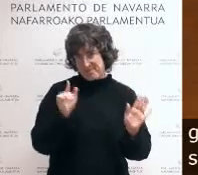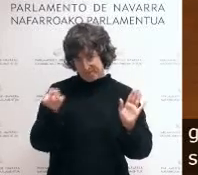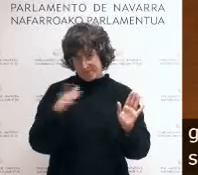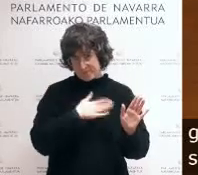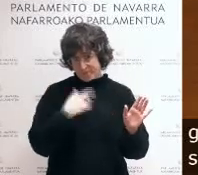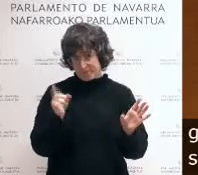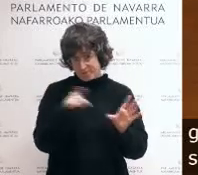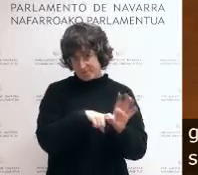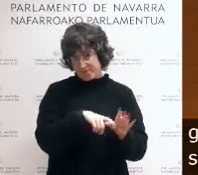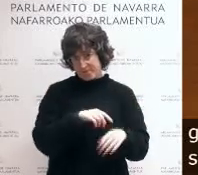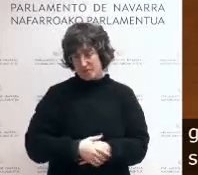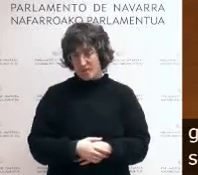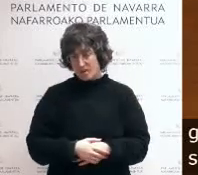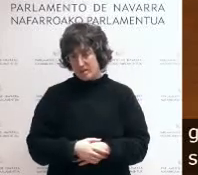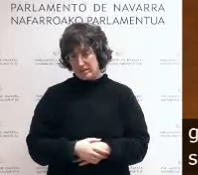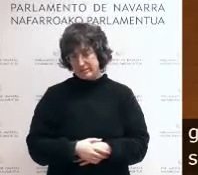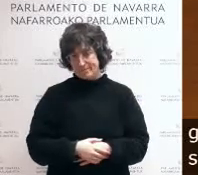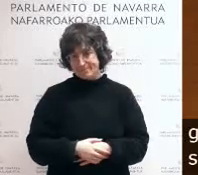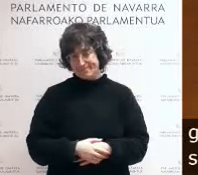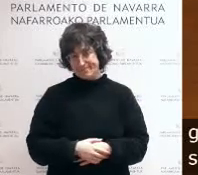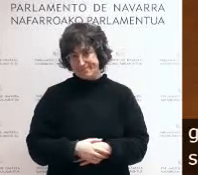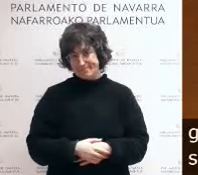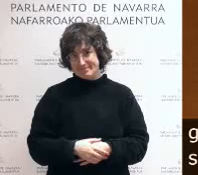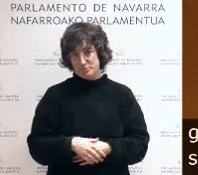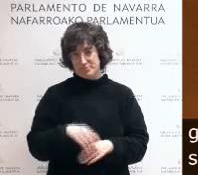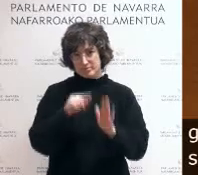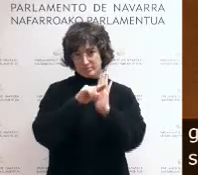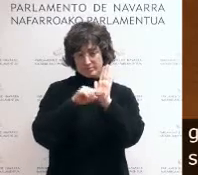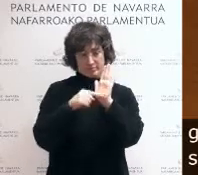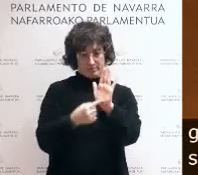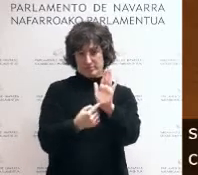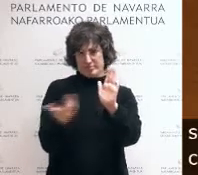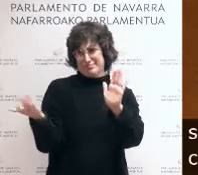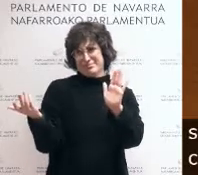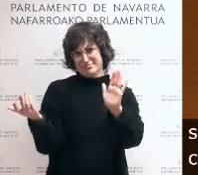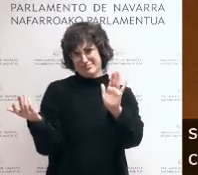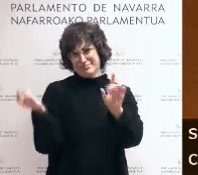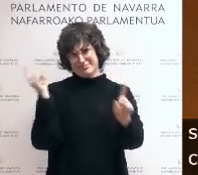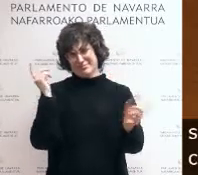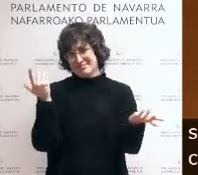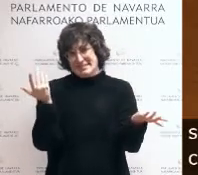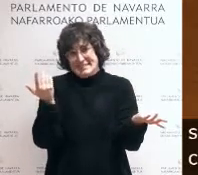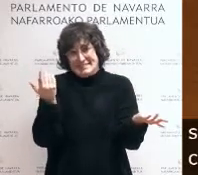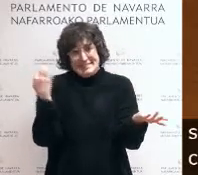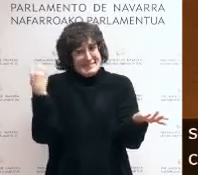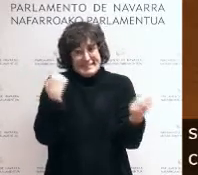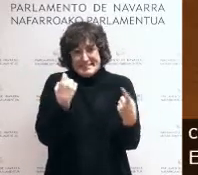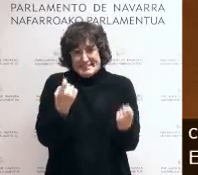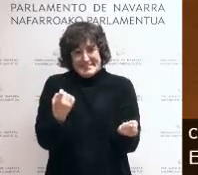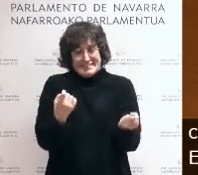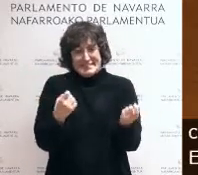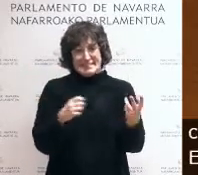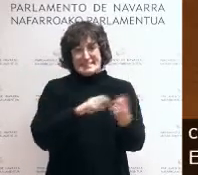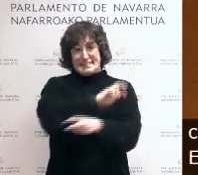Estas medidas dan la espalda a una necesaria reforma fiscal.